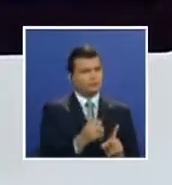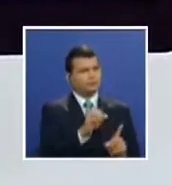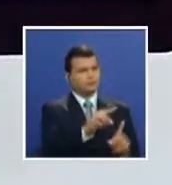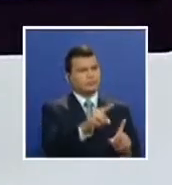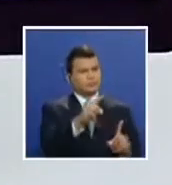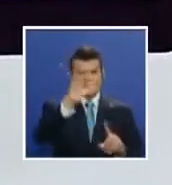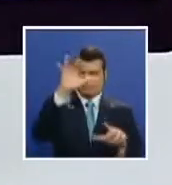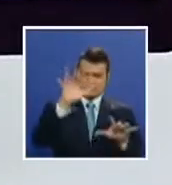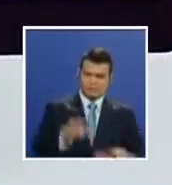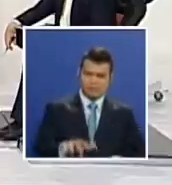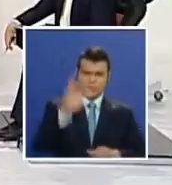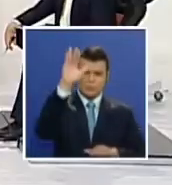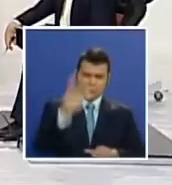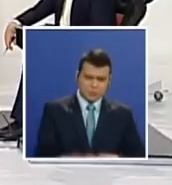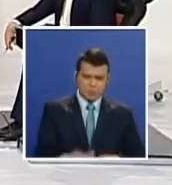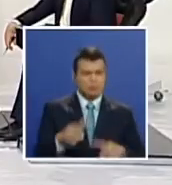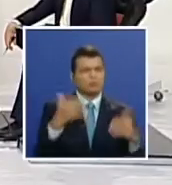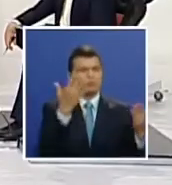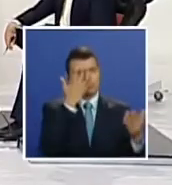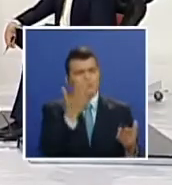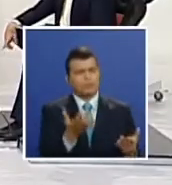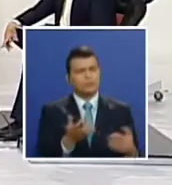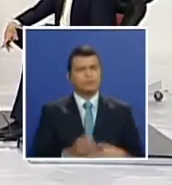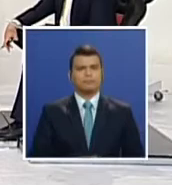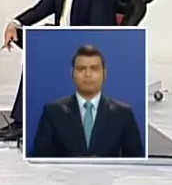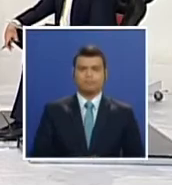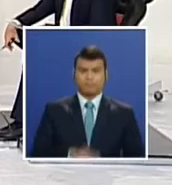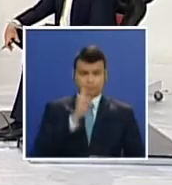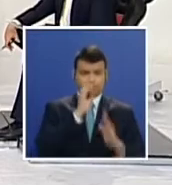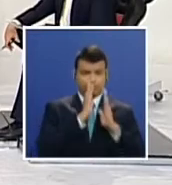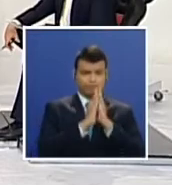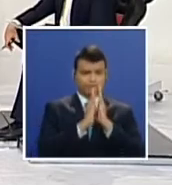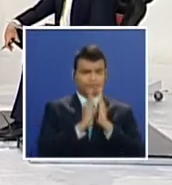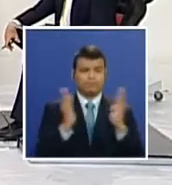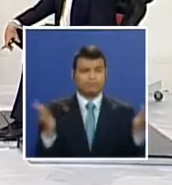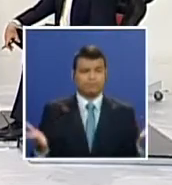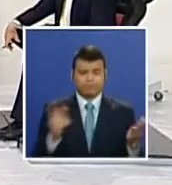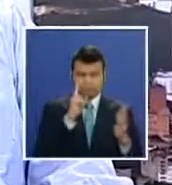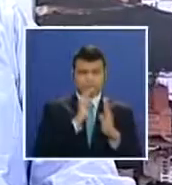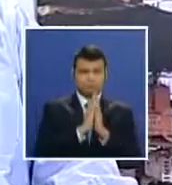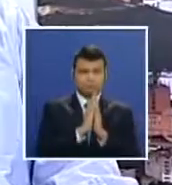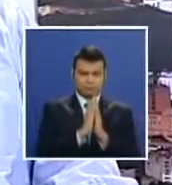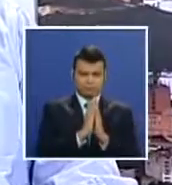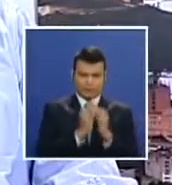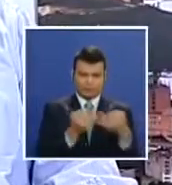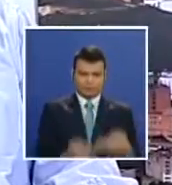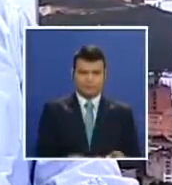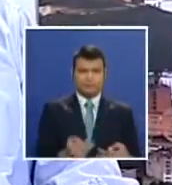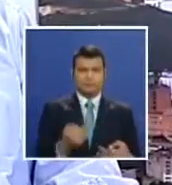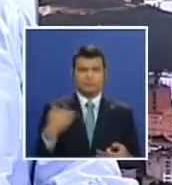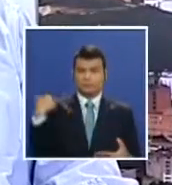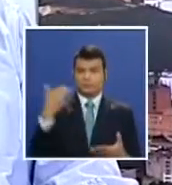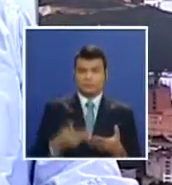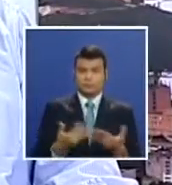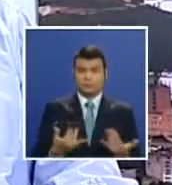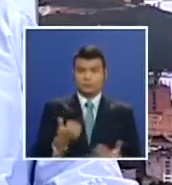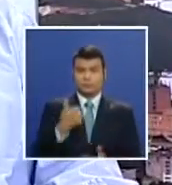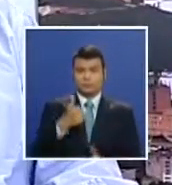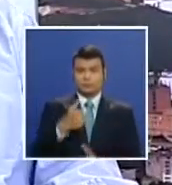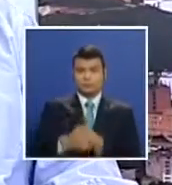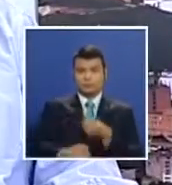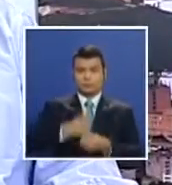deterioro mire la razón ha sido muy sencilla en los últimos 10 años han venido